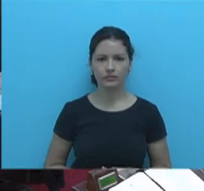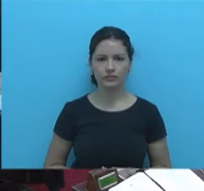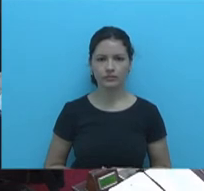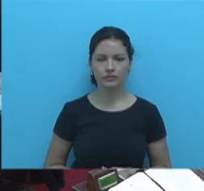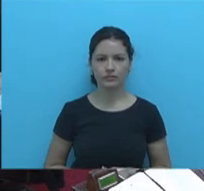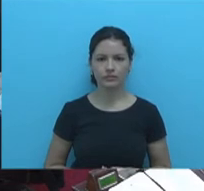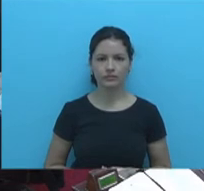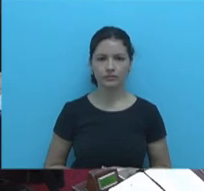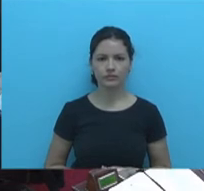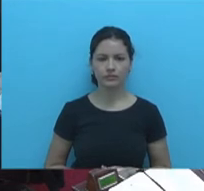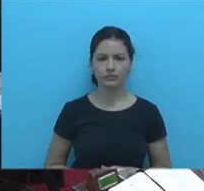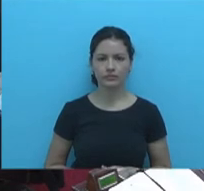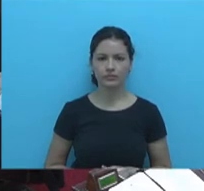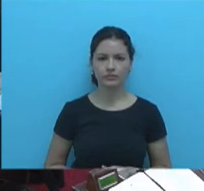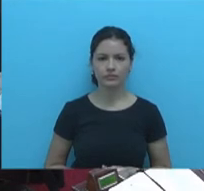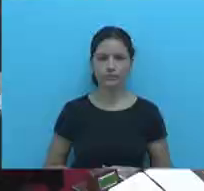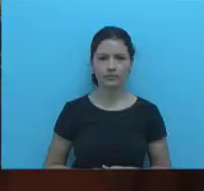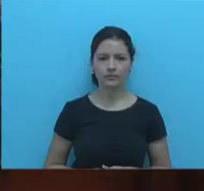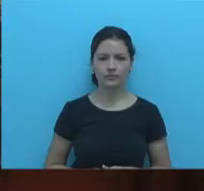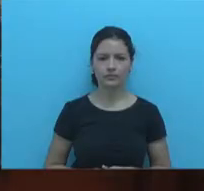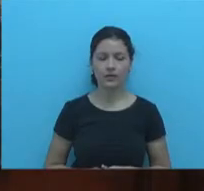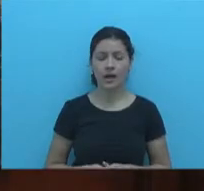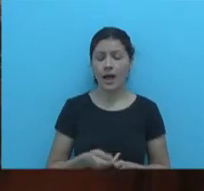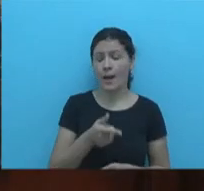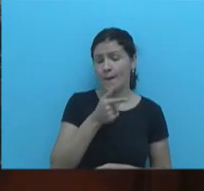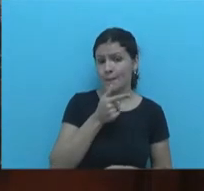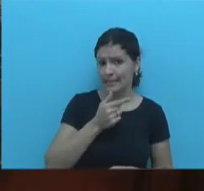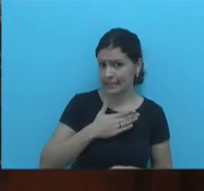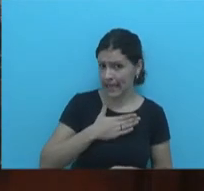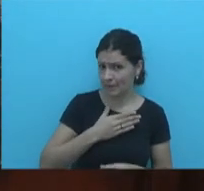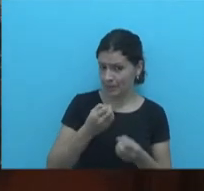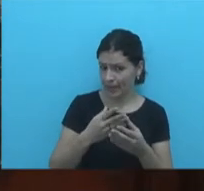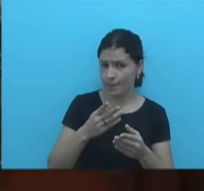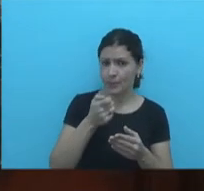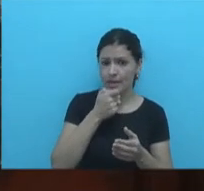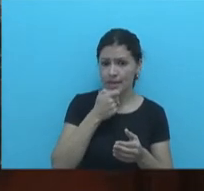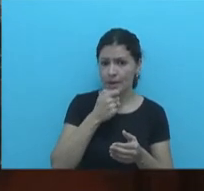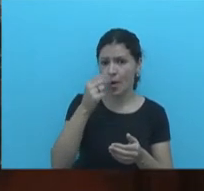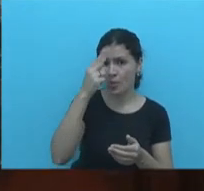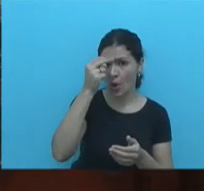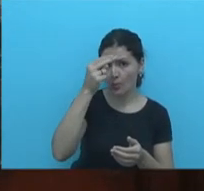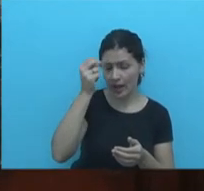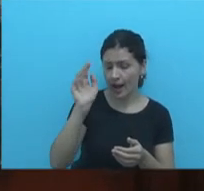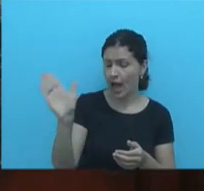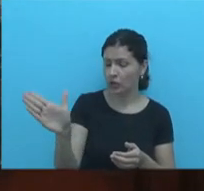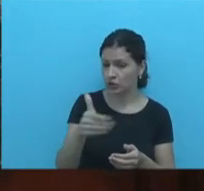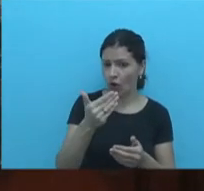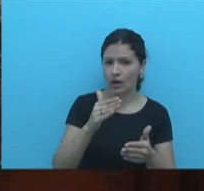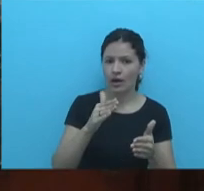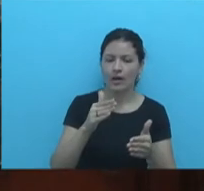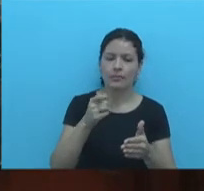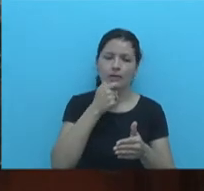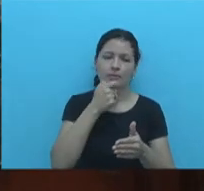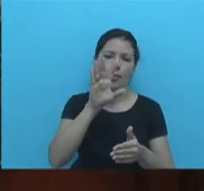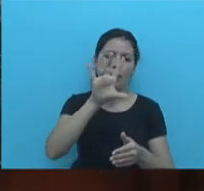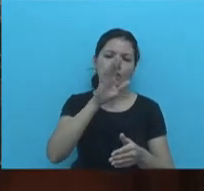Sí, diputada, tiene la palabra. Tal vez estaría bueno plantear que todos los profesionales que se llevaría a esto, hay como 800 escuelas en la